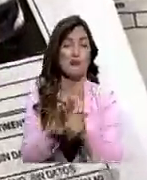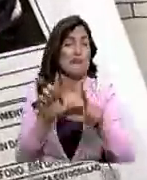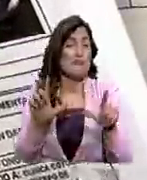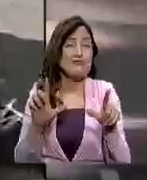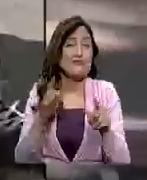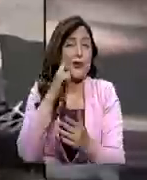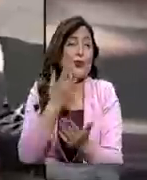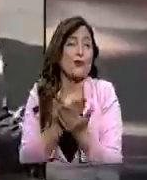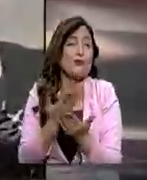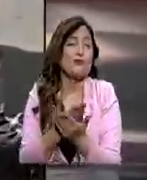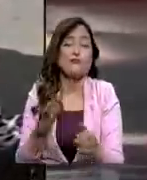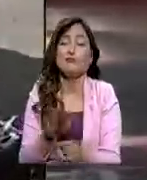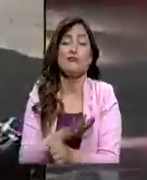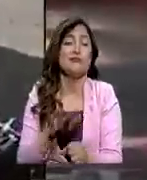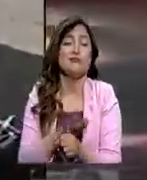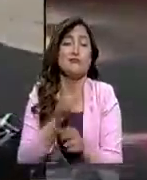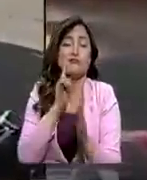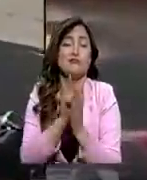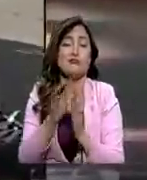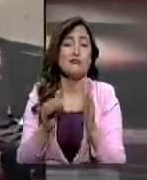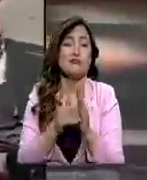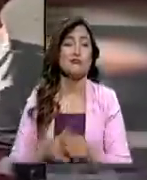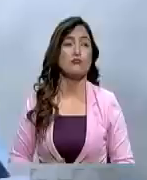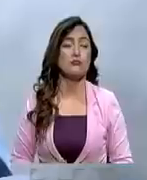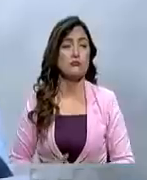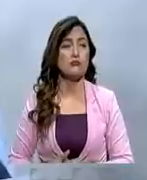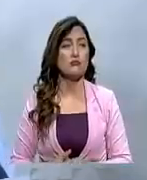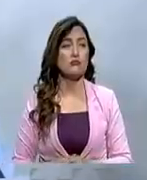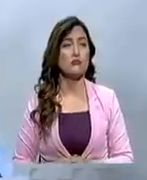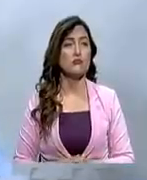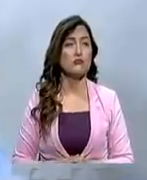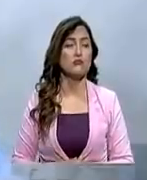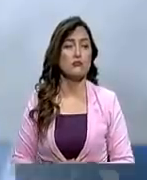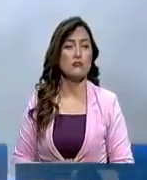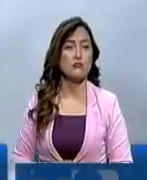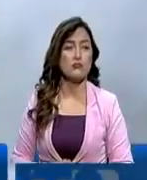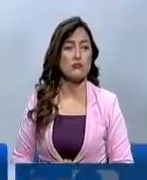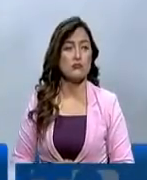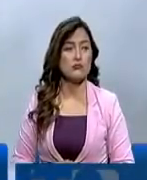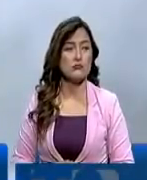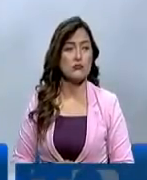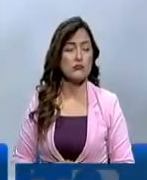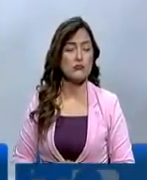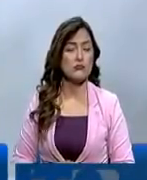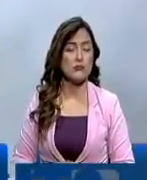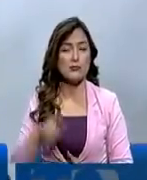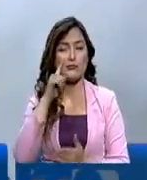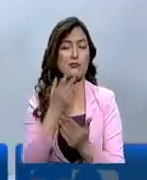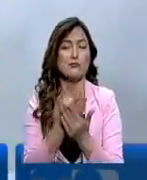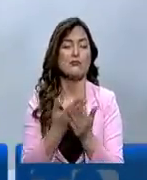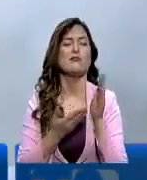no hubo las pruebas suficientes para formular cargos en su contra. No existieron los vestigios, es